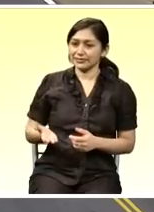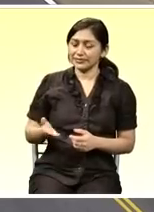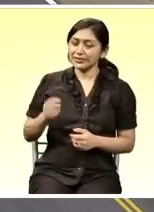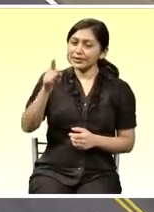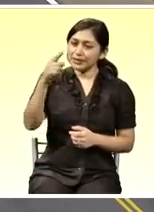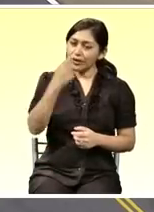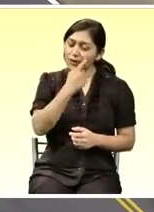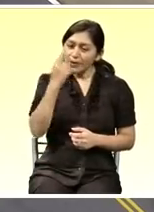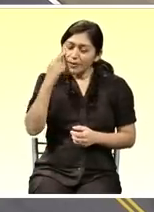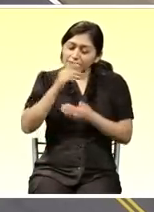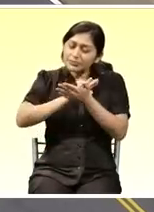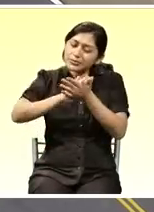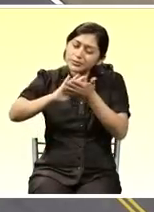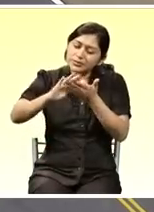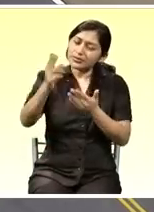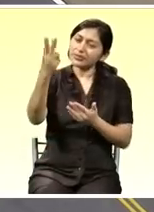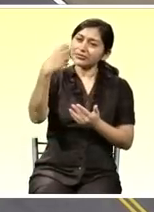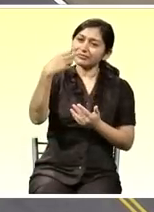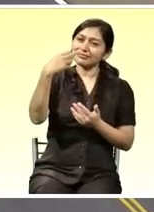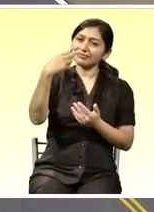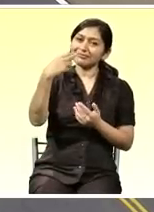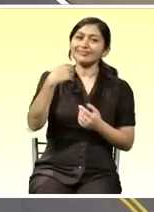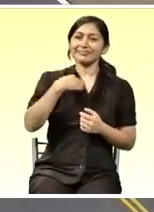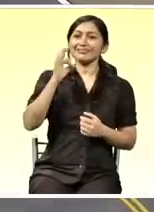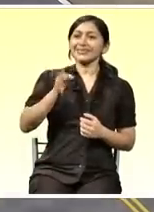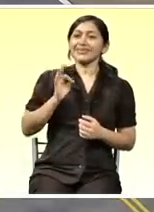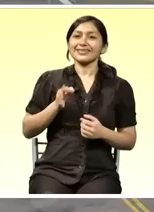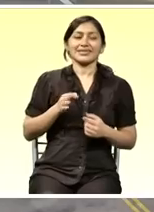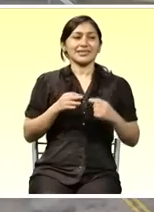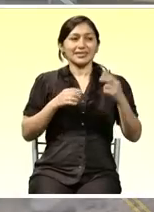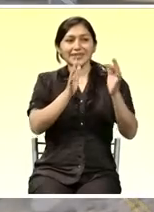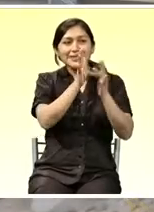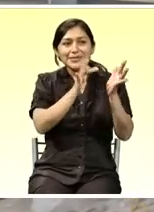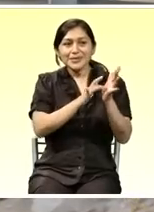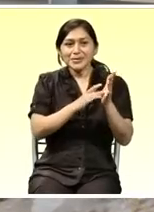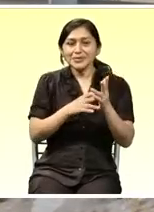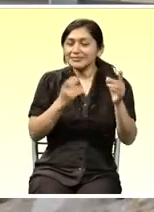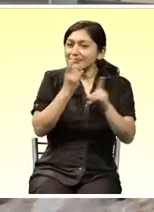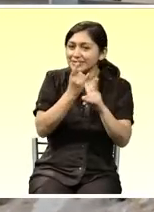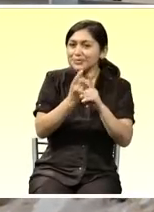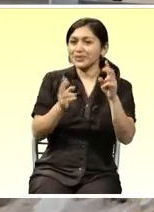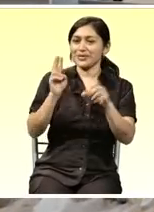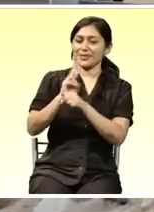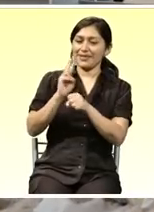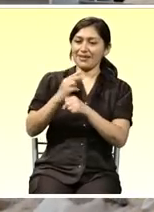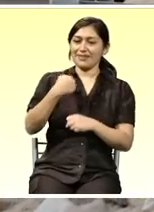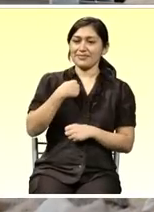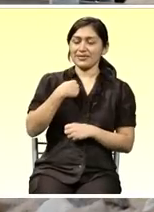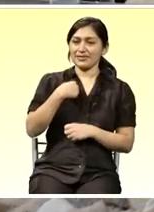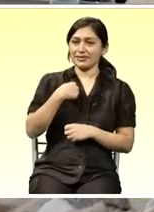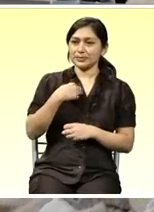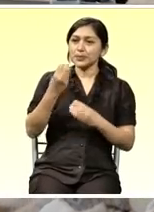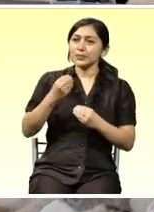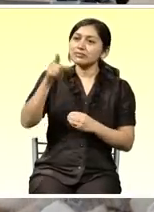tus purísimos ojos, no me ha de desamparar mi Señor Jesucristo. Porque a los que tú tienes